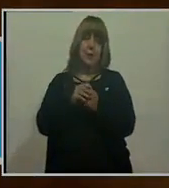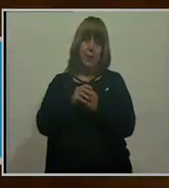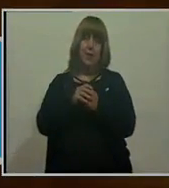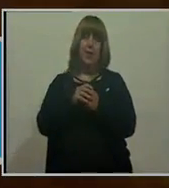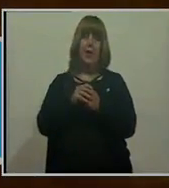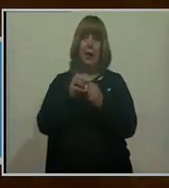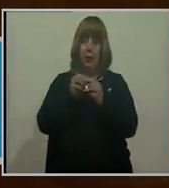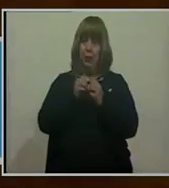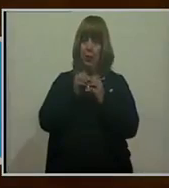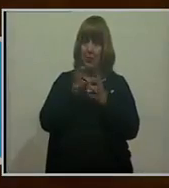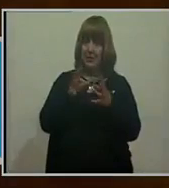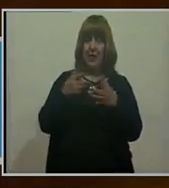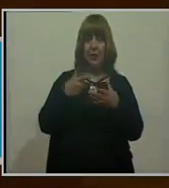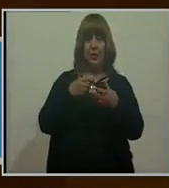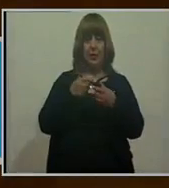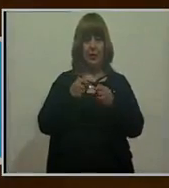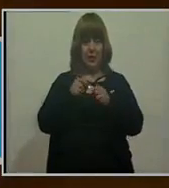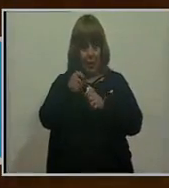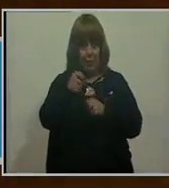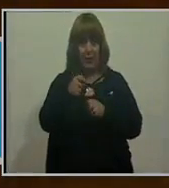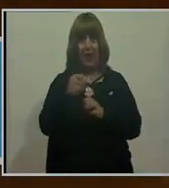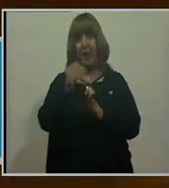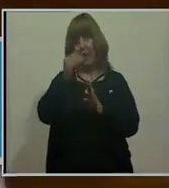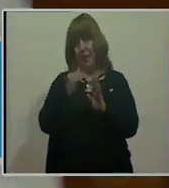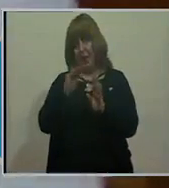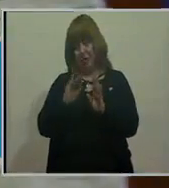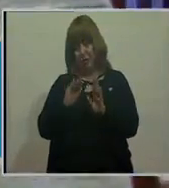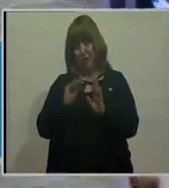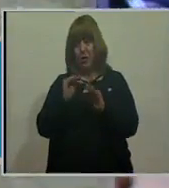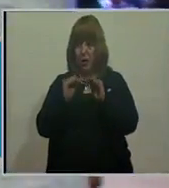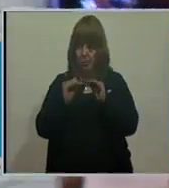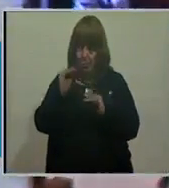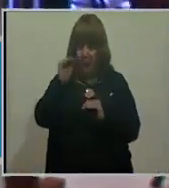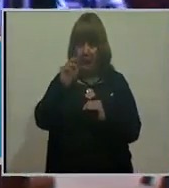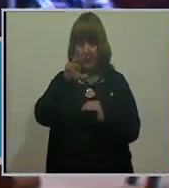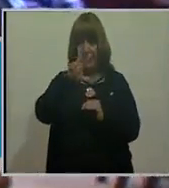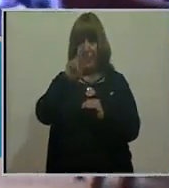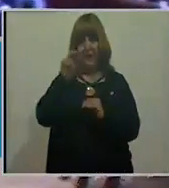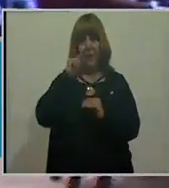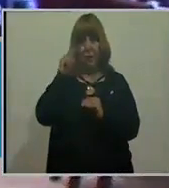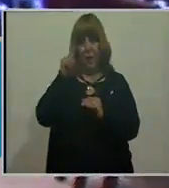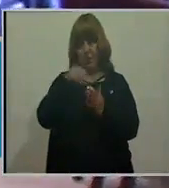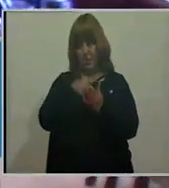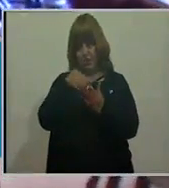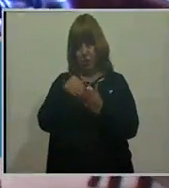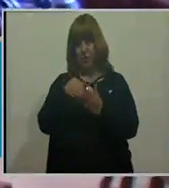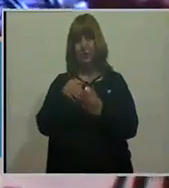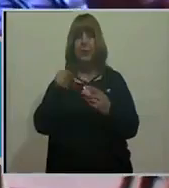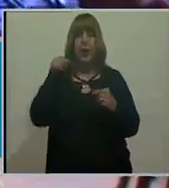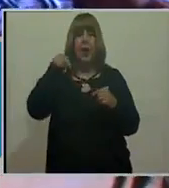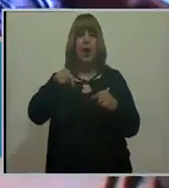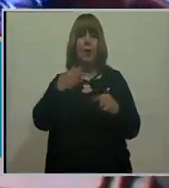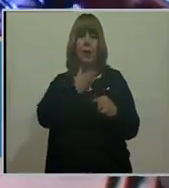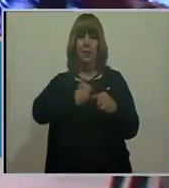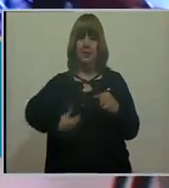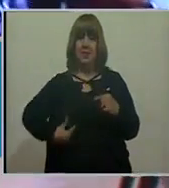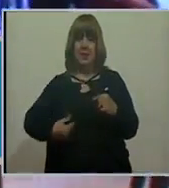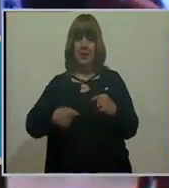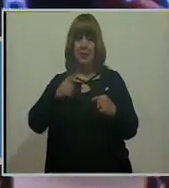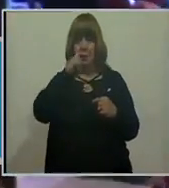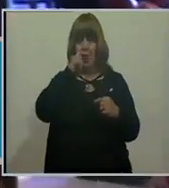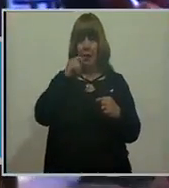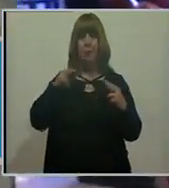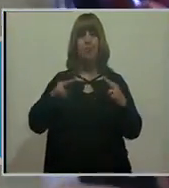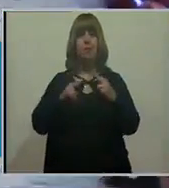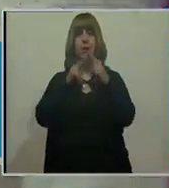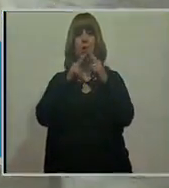cuando comenzaron las conversaciones. Bueno, no se descarta que Lagarde y Mauricio Macri se encuentren en la cumbre del G7, que esto va a ser en Canadá,